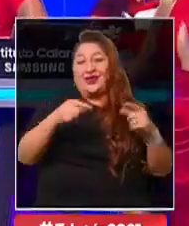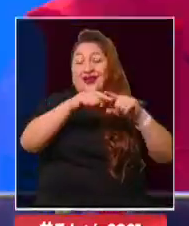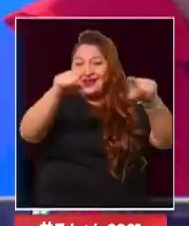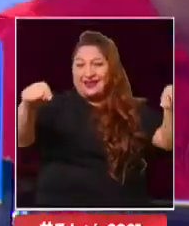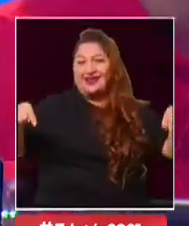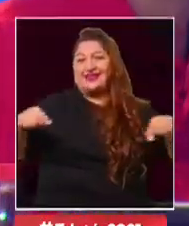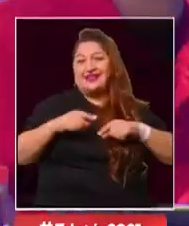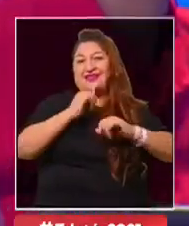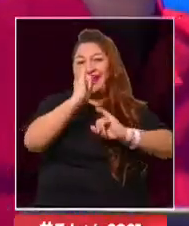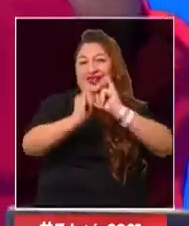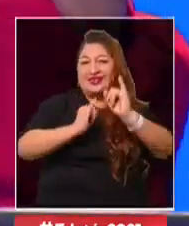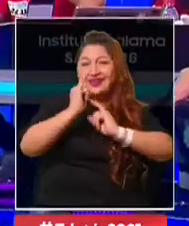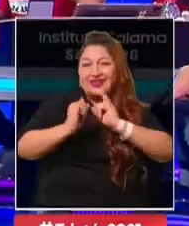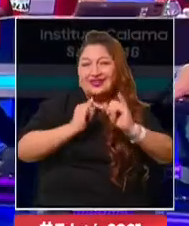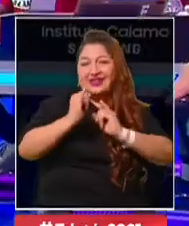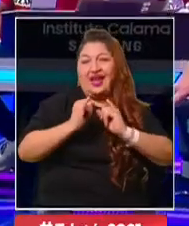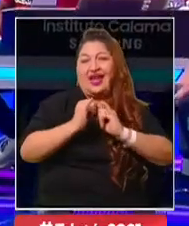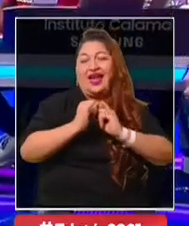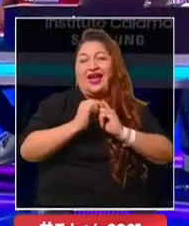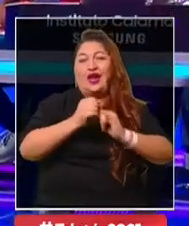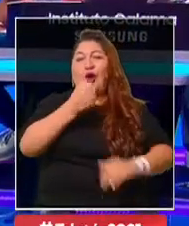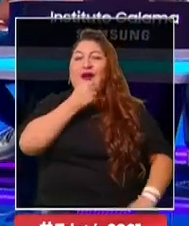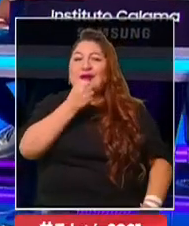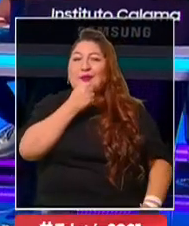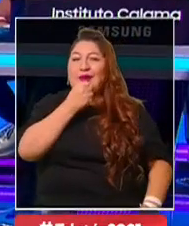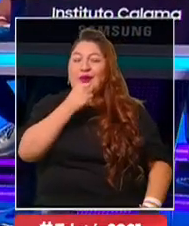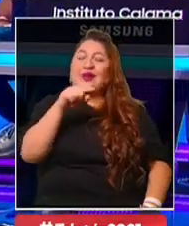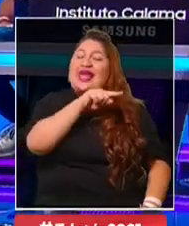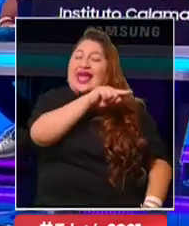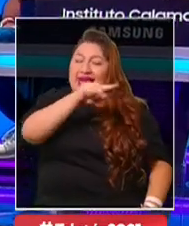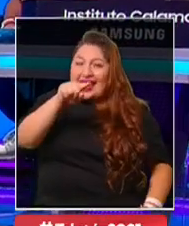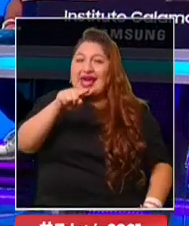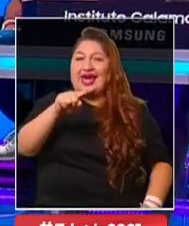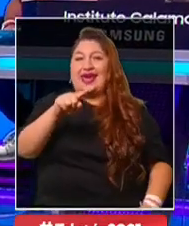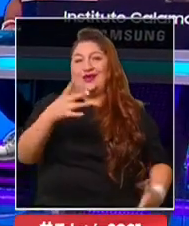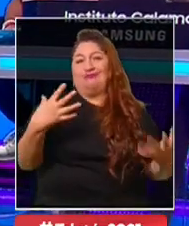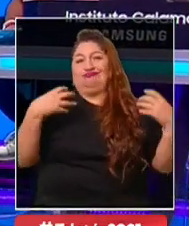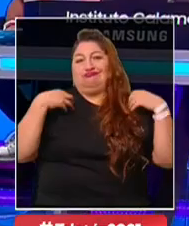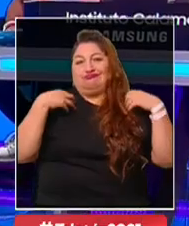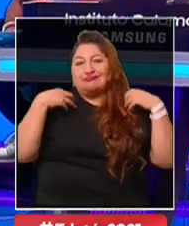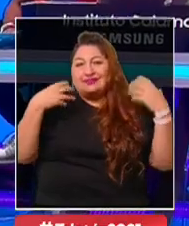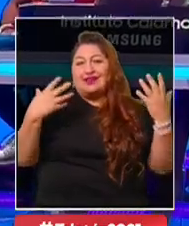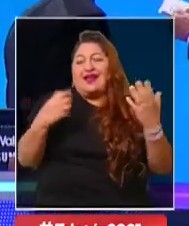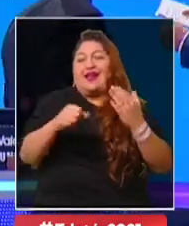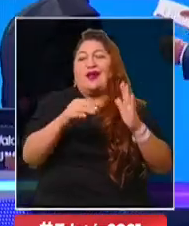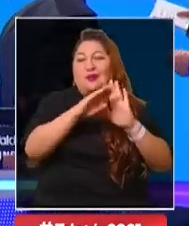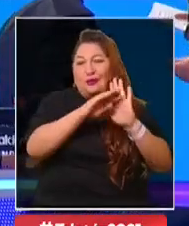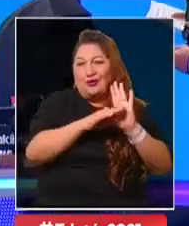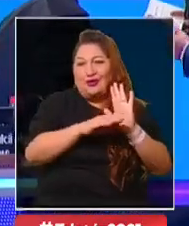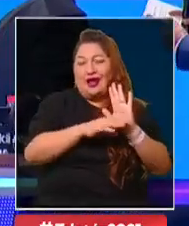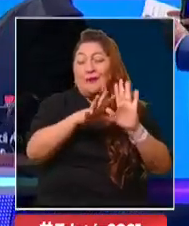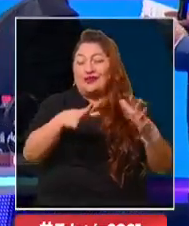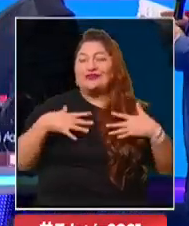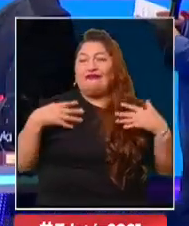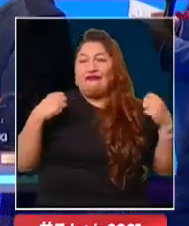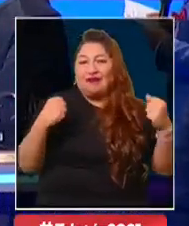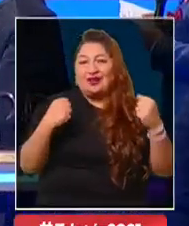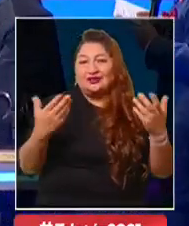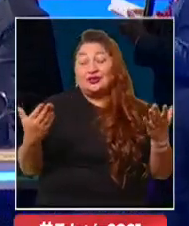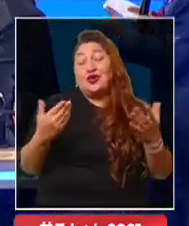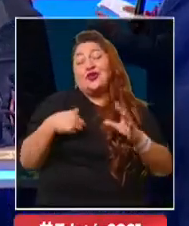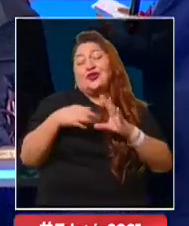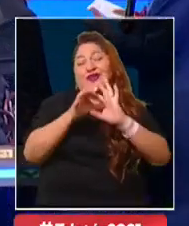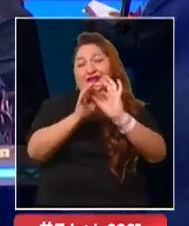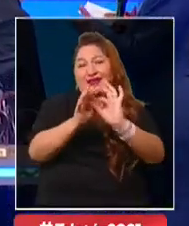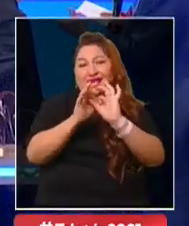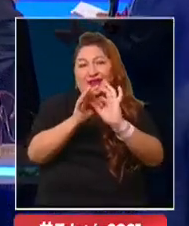la mesa digital, los animadores... Son los que han hecho el programa. De todas maneras, ese esfuerzo lo hicieron. Y yo te agradezco